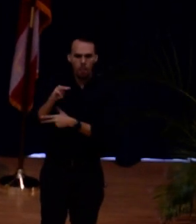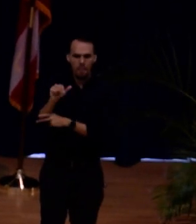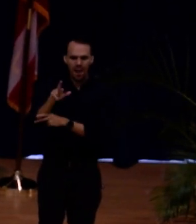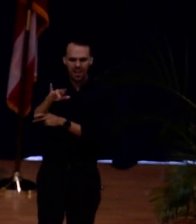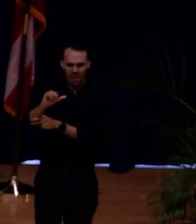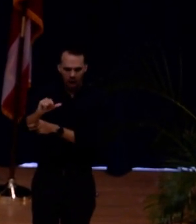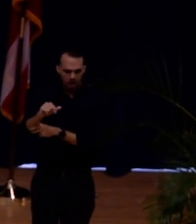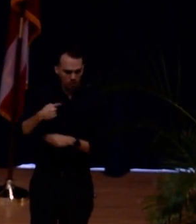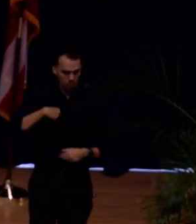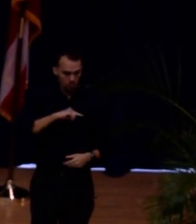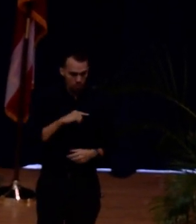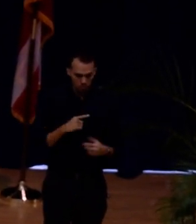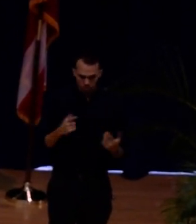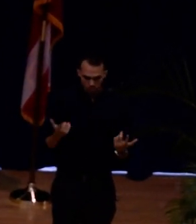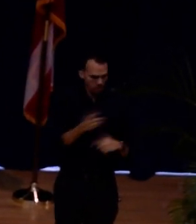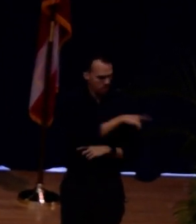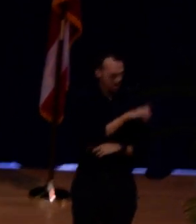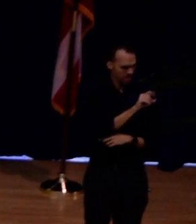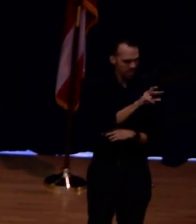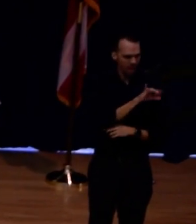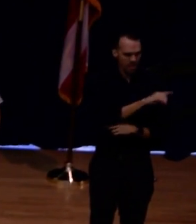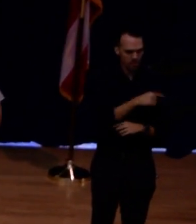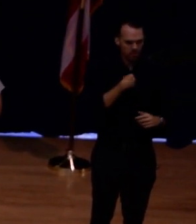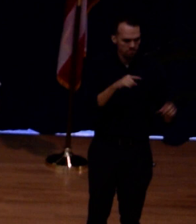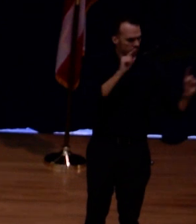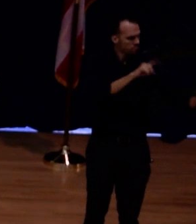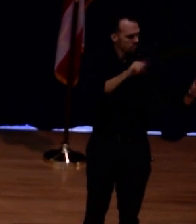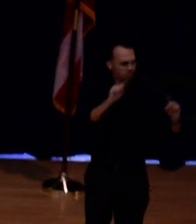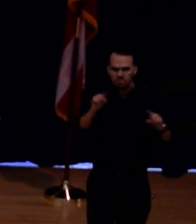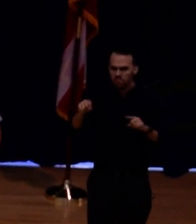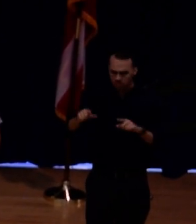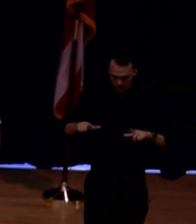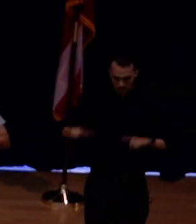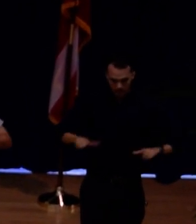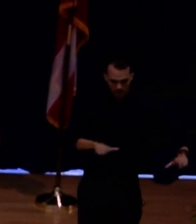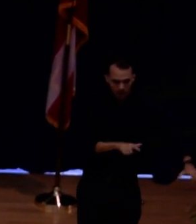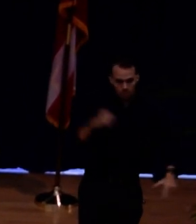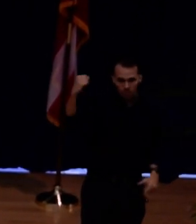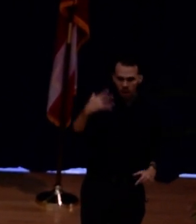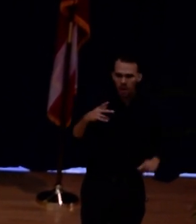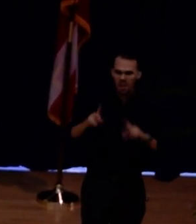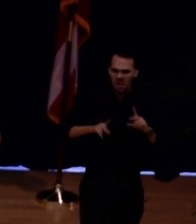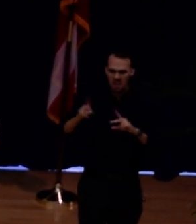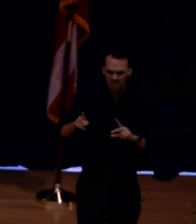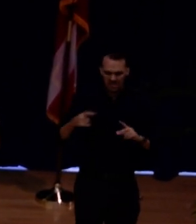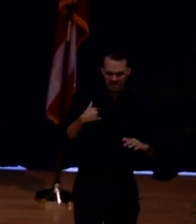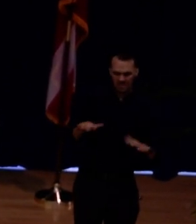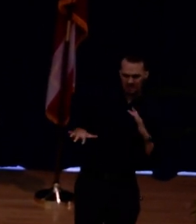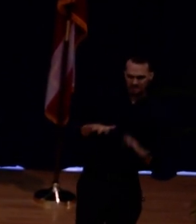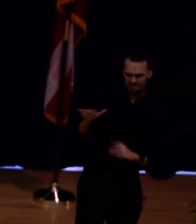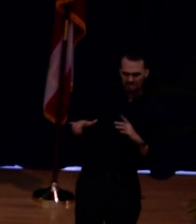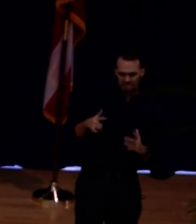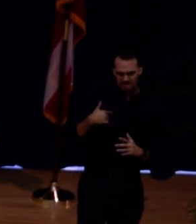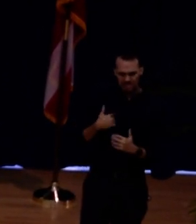cuando tuvimos la oportunidad, de hecho con David, de ir a comunidades a repartir lámparas solares, siempre la gente era un poco escéptica, ¿verdad? Porque